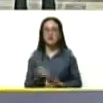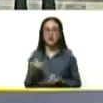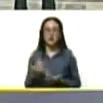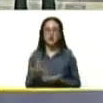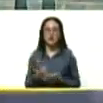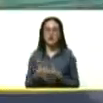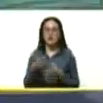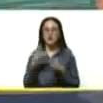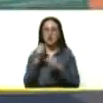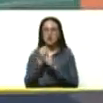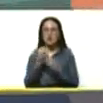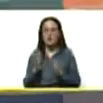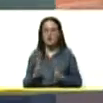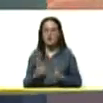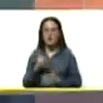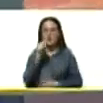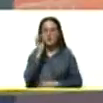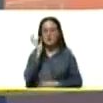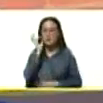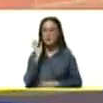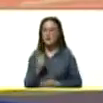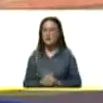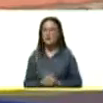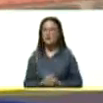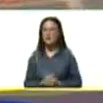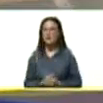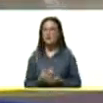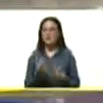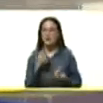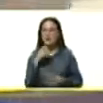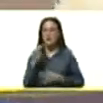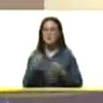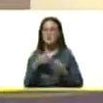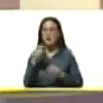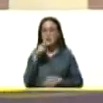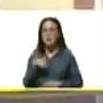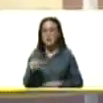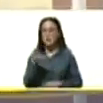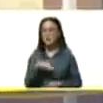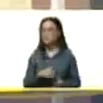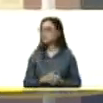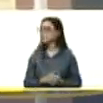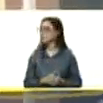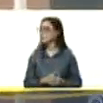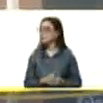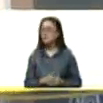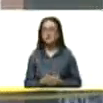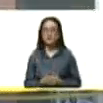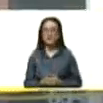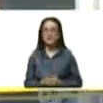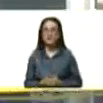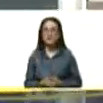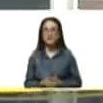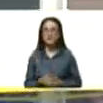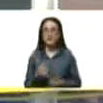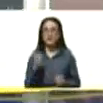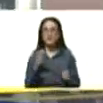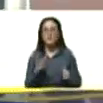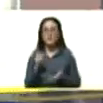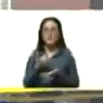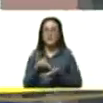sindicato de los trabajadores y trabajadoras. Hay que afinar y hay que explicar también a nuestro pueblo, presidente, que este es un plan donde vamos a